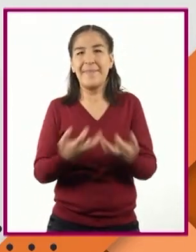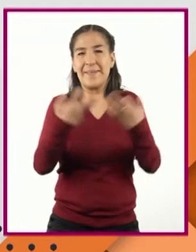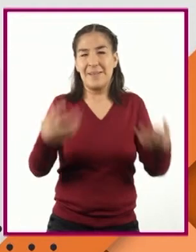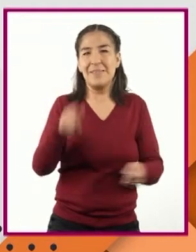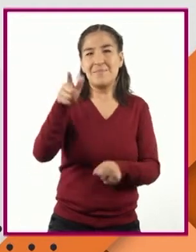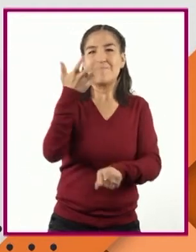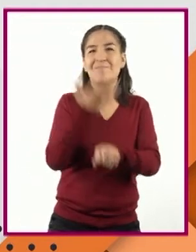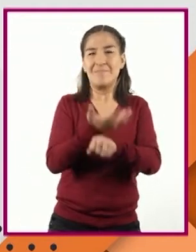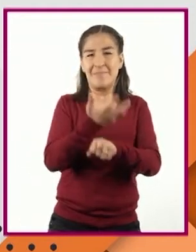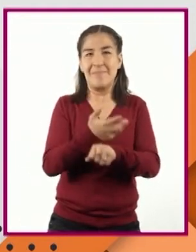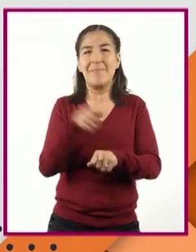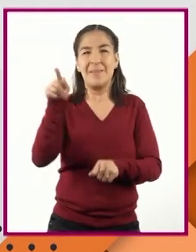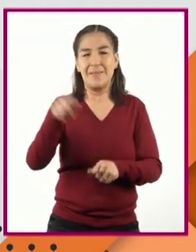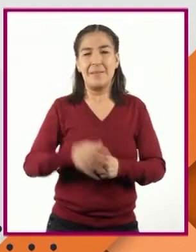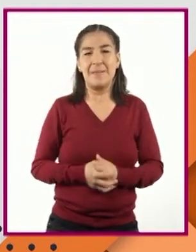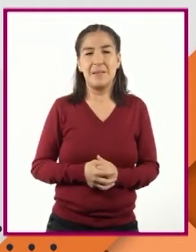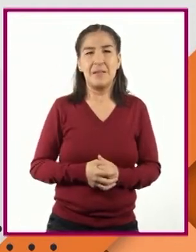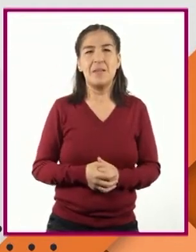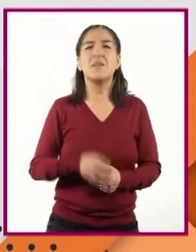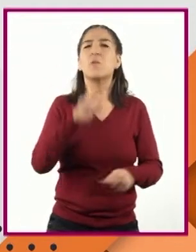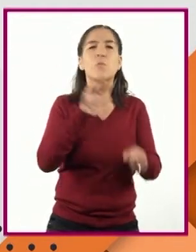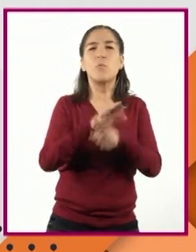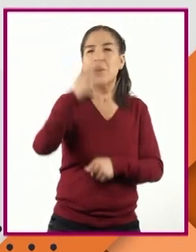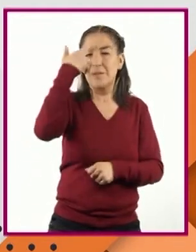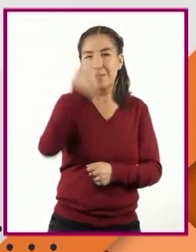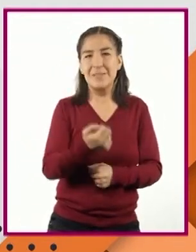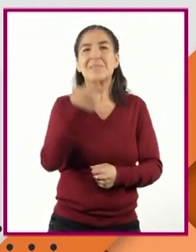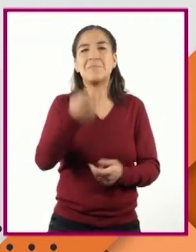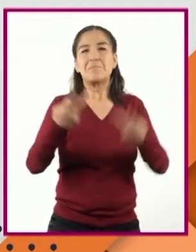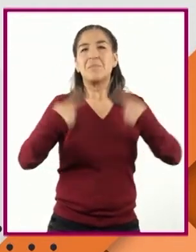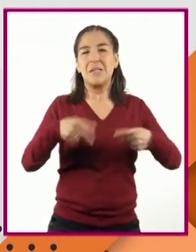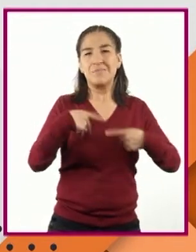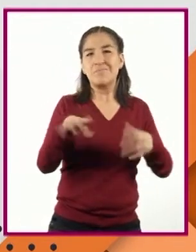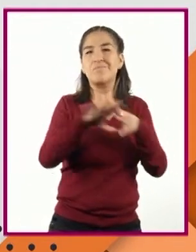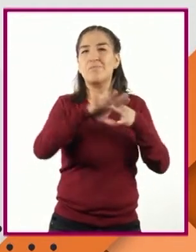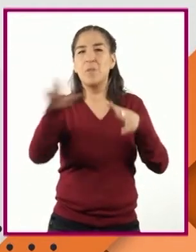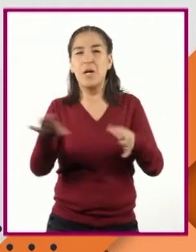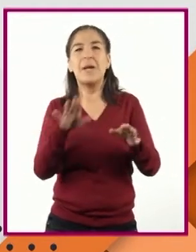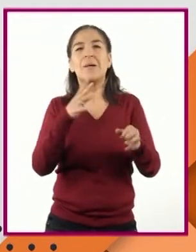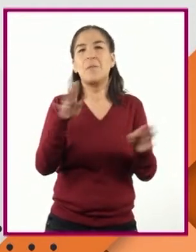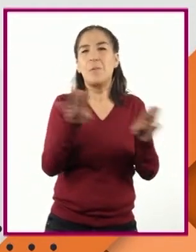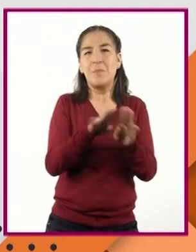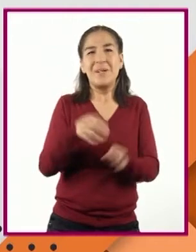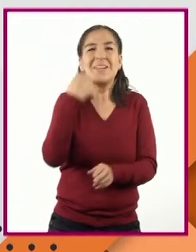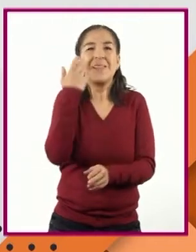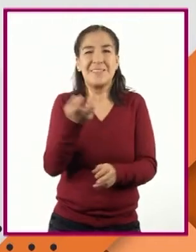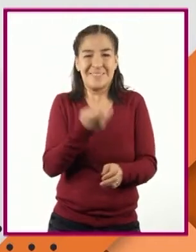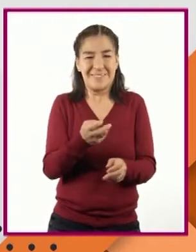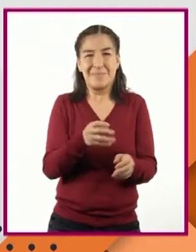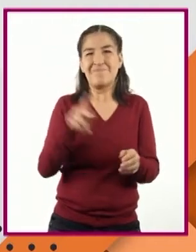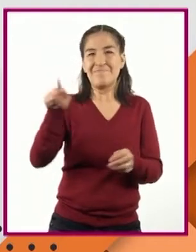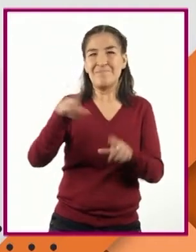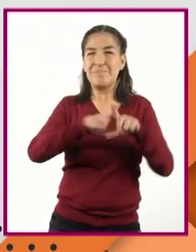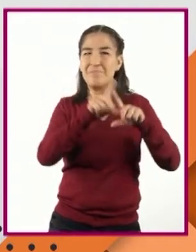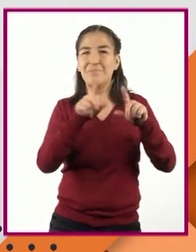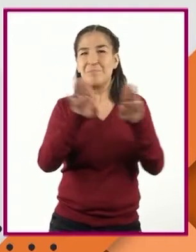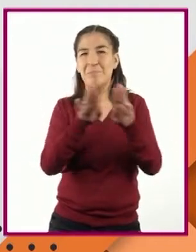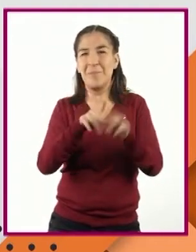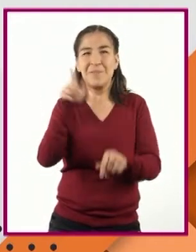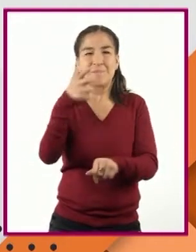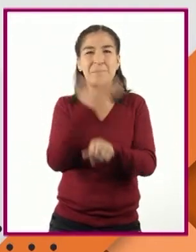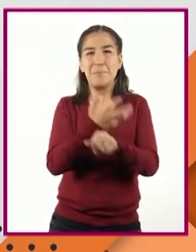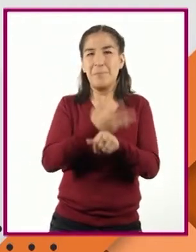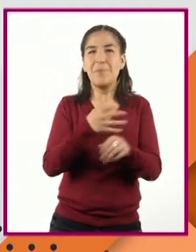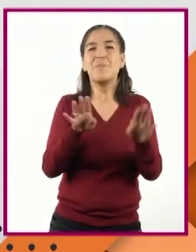Estados Unidos de América, lo que provocó que migrantes con pretensiones anexionistas al vecino país generaran un ambiente